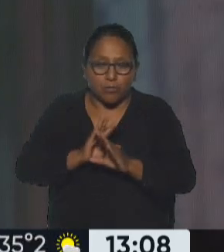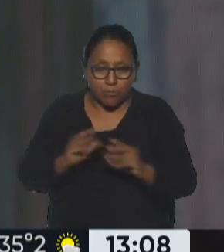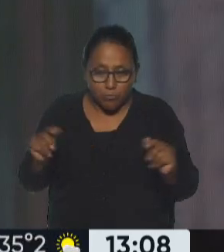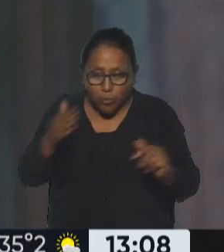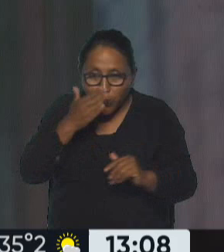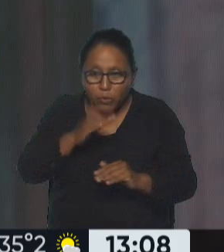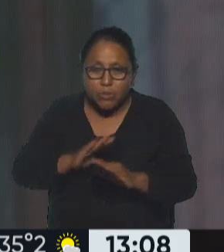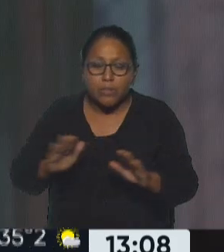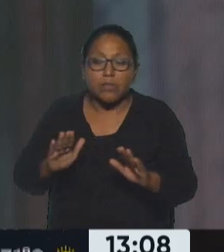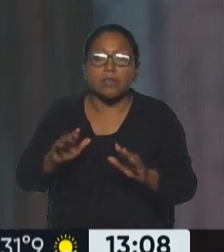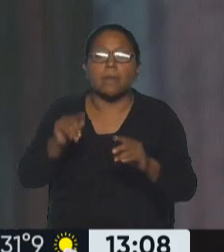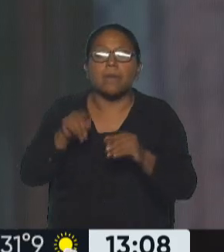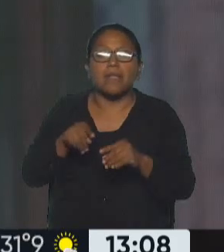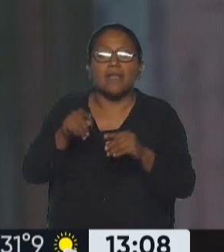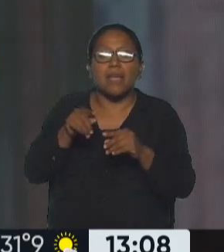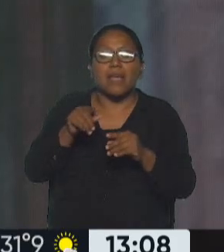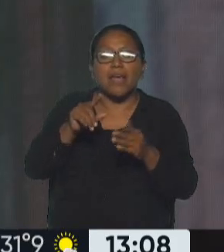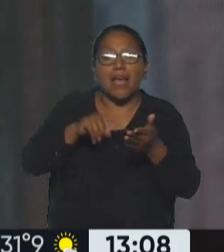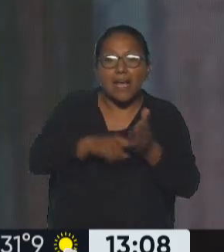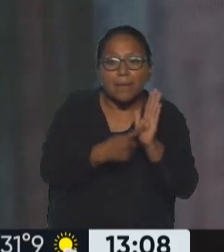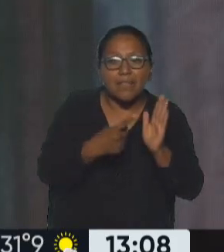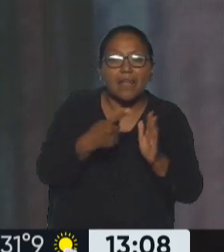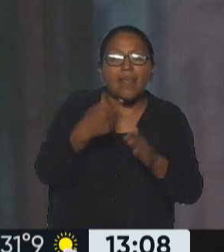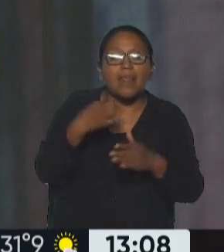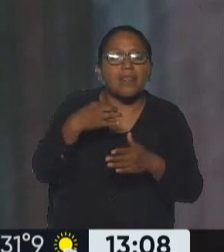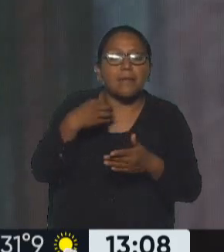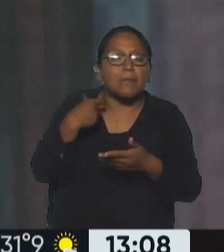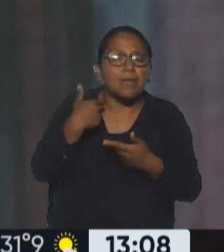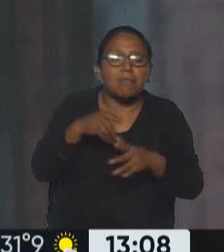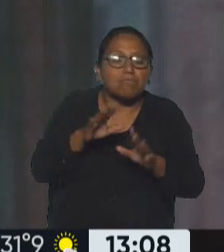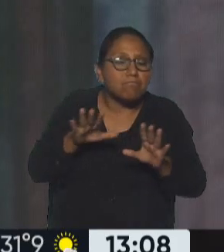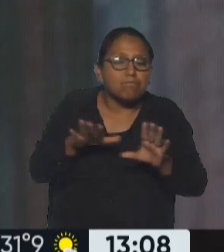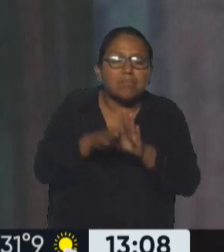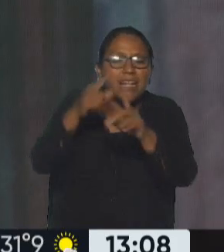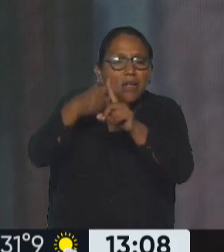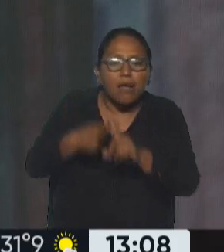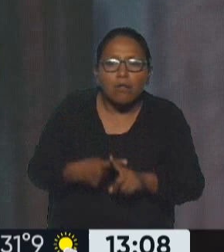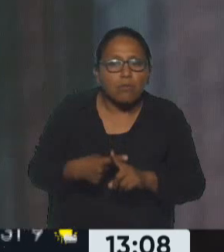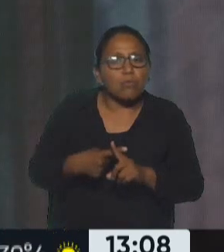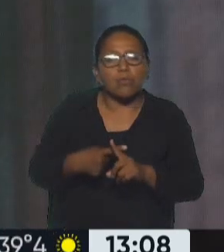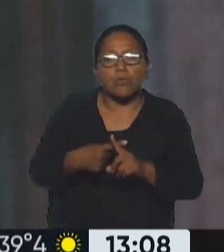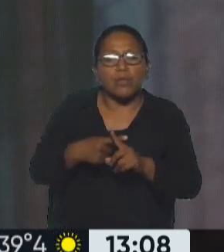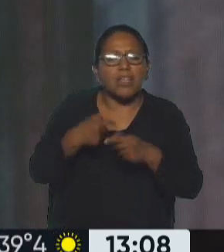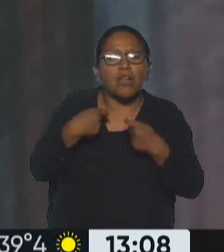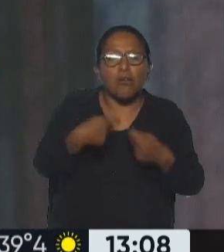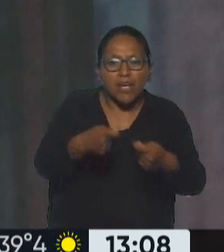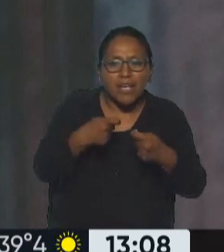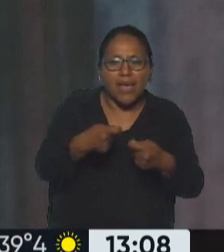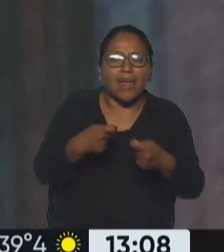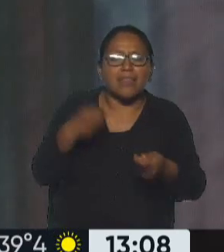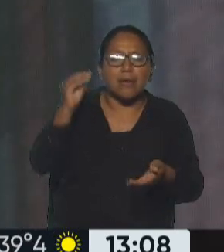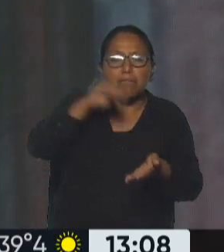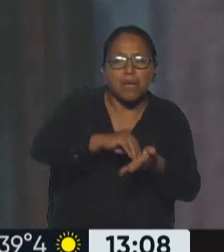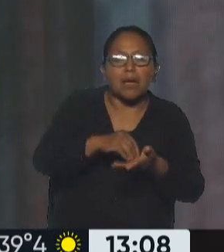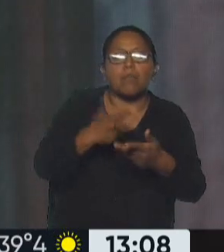esto terminamos lo que le corresponde a Ciudad de Buenos Aires debiera ser exactamente el cálculo de lo que gasta adicionalmente